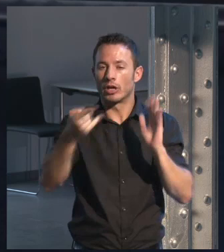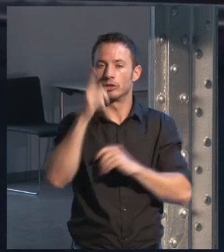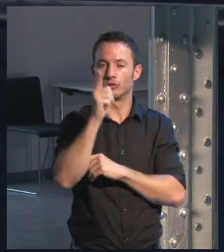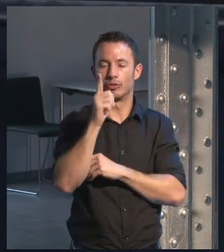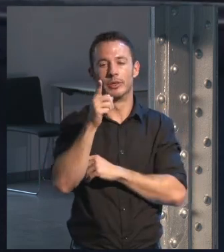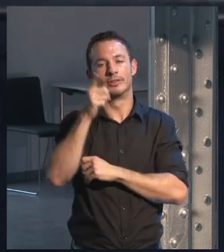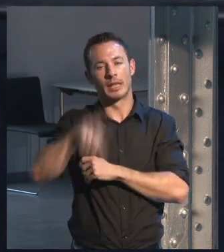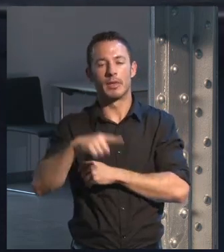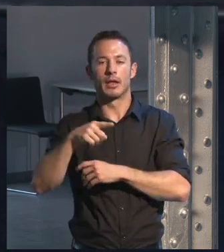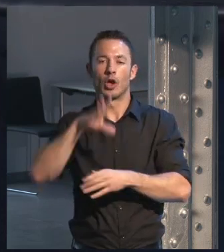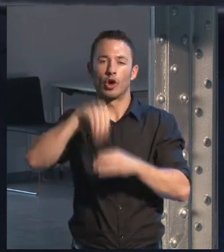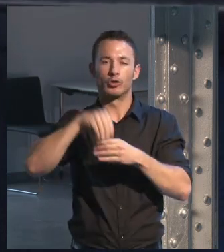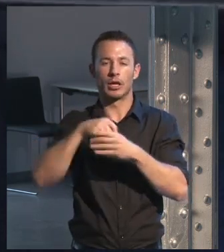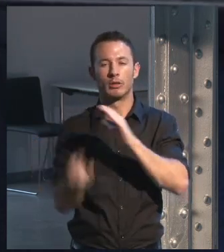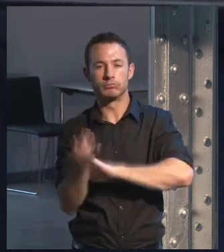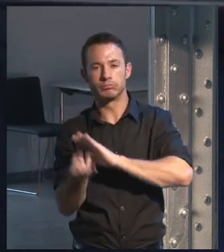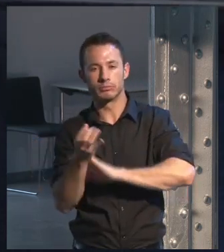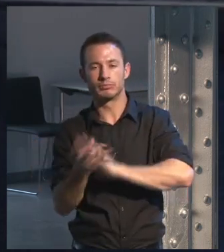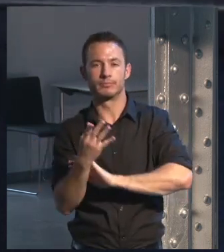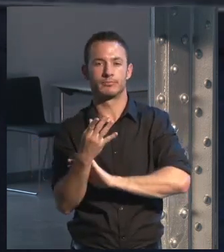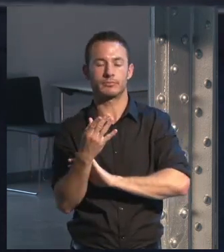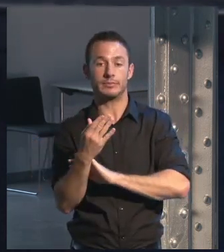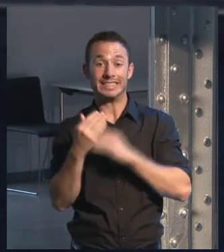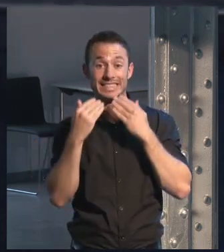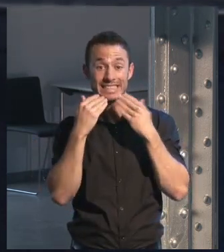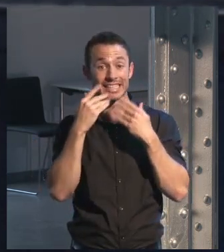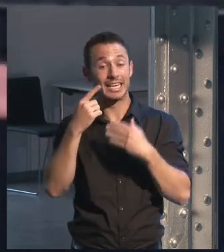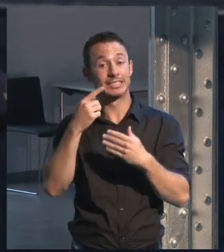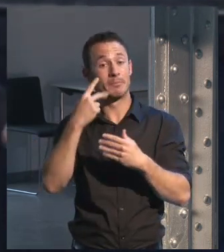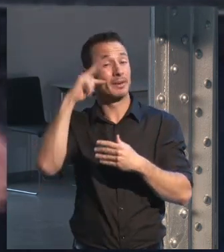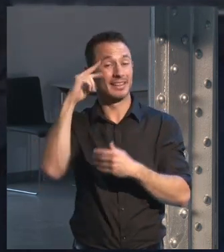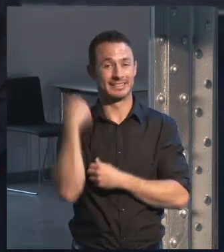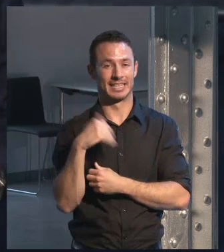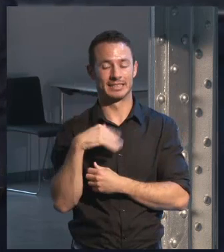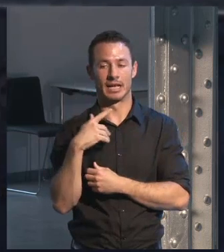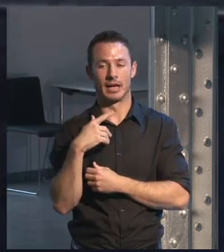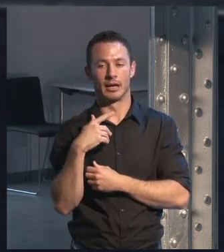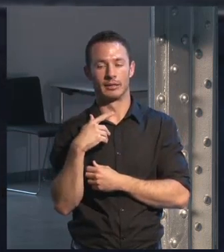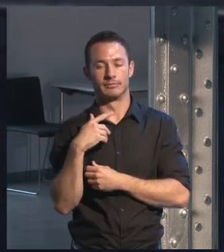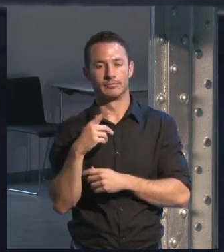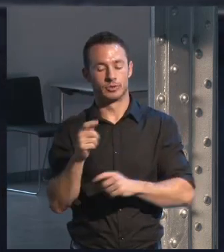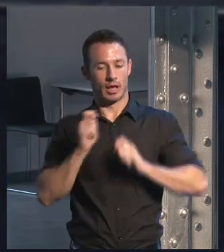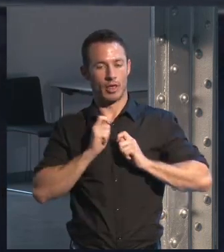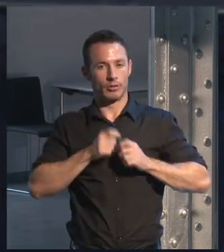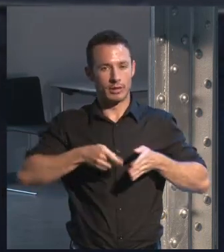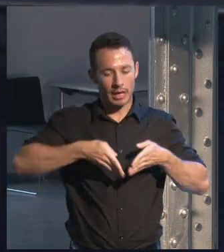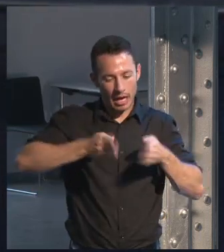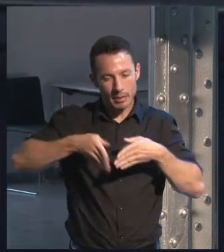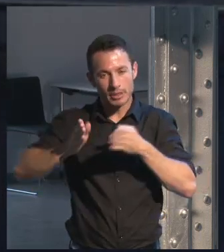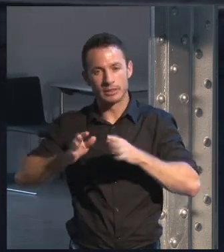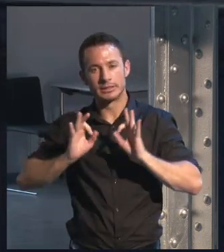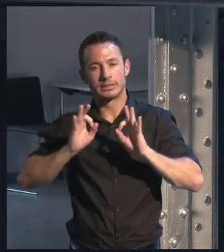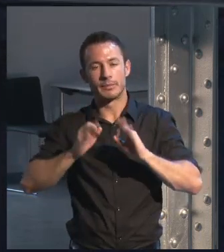generación de contenidos. Y ese bagaje nos ha ido planteando caminos, sobre todo para grandes